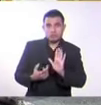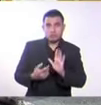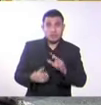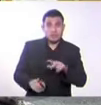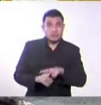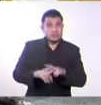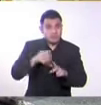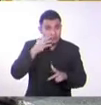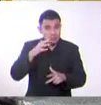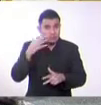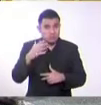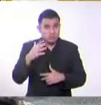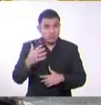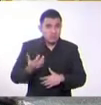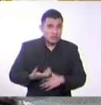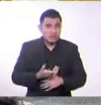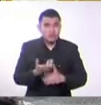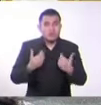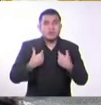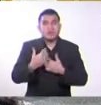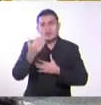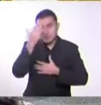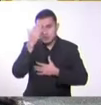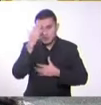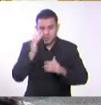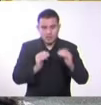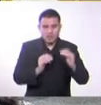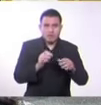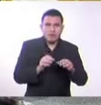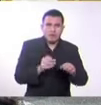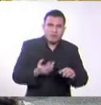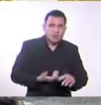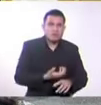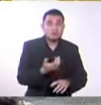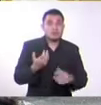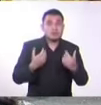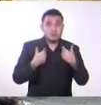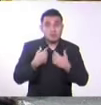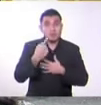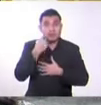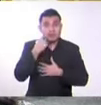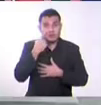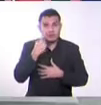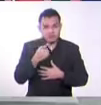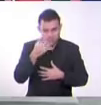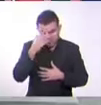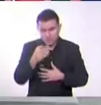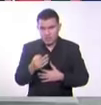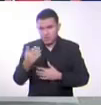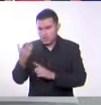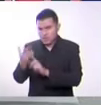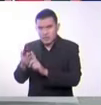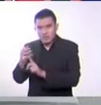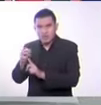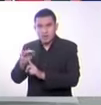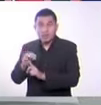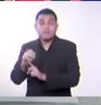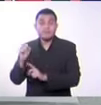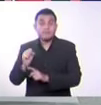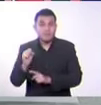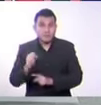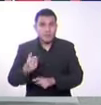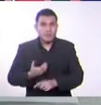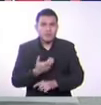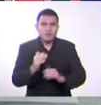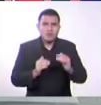riesgos que hay que tener presentes y de los cuales hay que cuidarnos. ¿No crees, Mayra? Sí, o sea, tenemos que ver